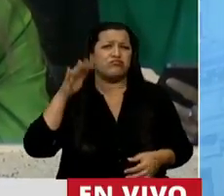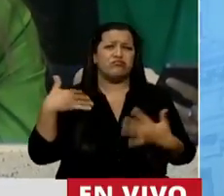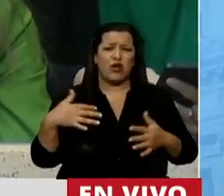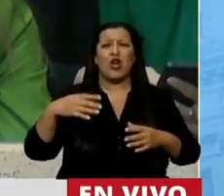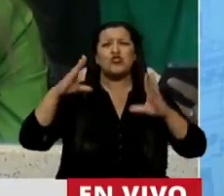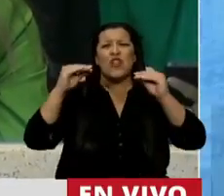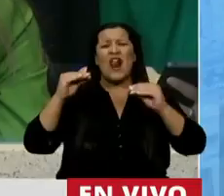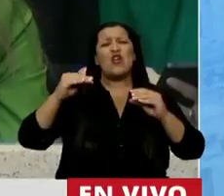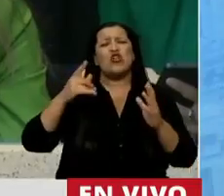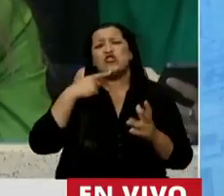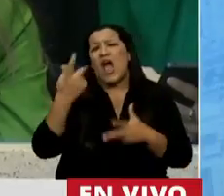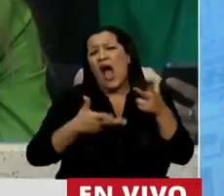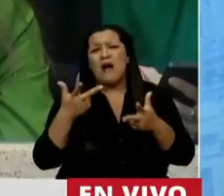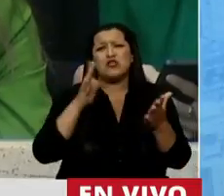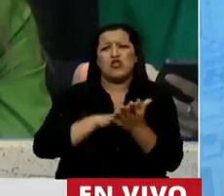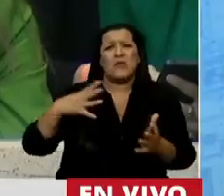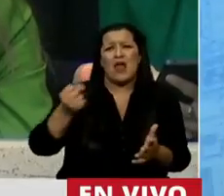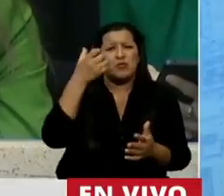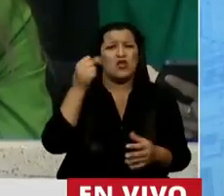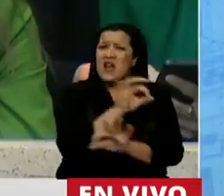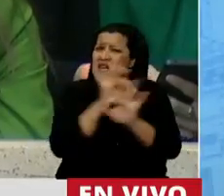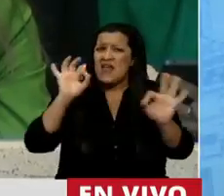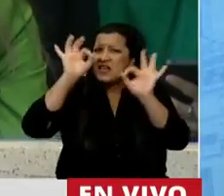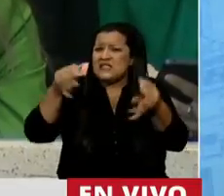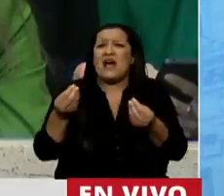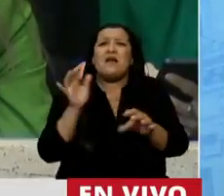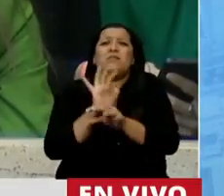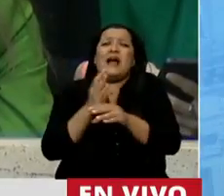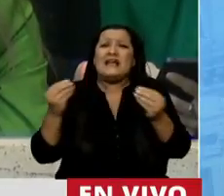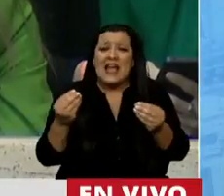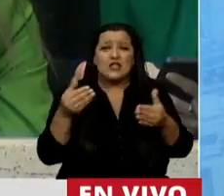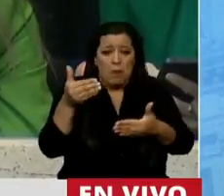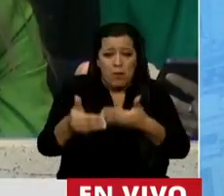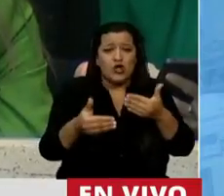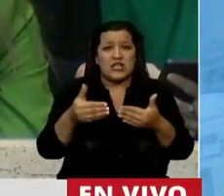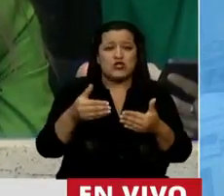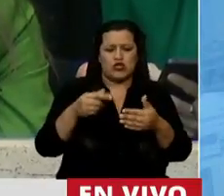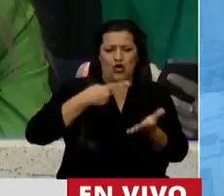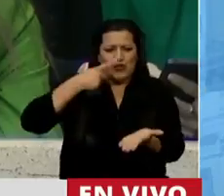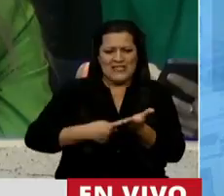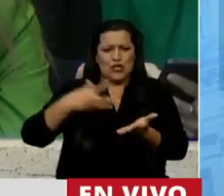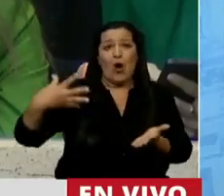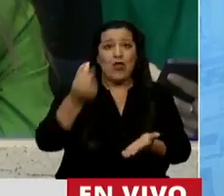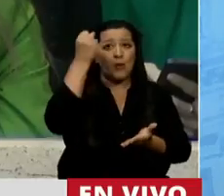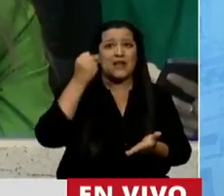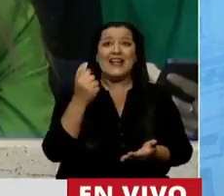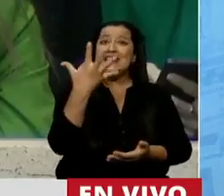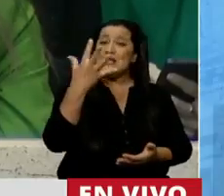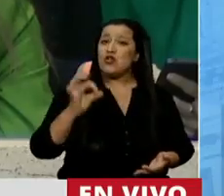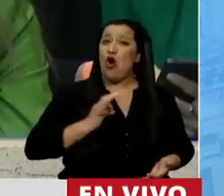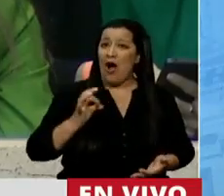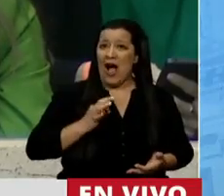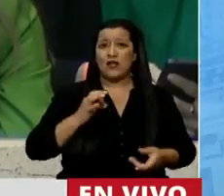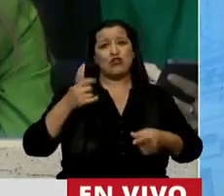la noche se ha hablado mucho de la adopción y nadie sabe exactamente lo que significa transitar un proceso de adopción. 5 años